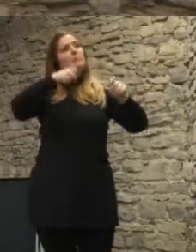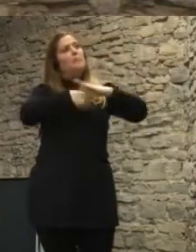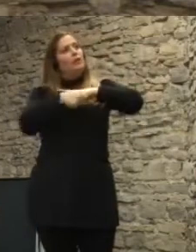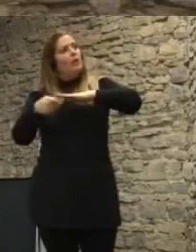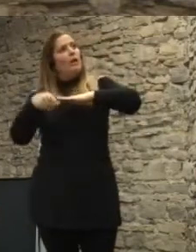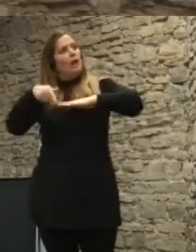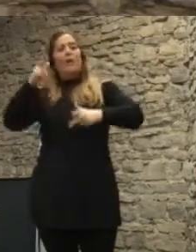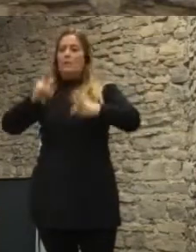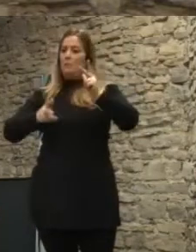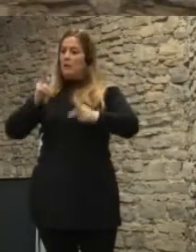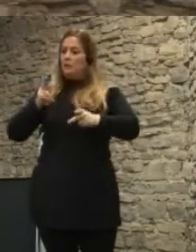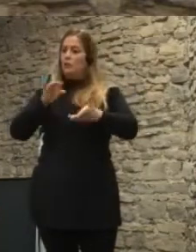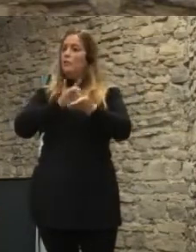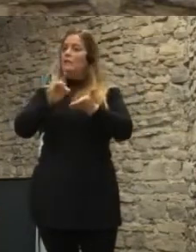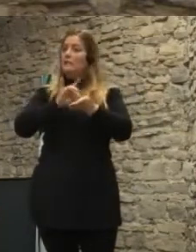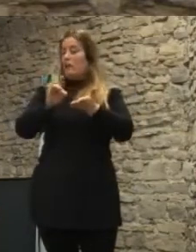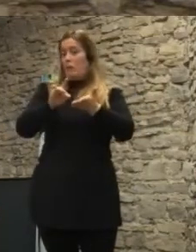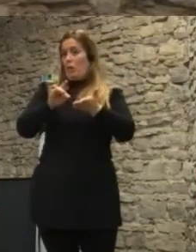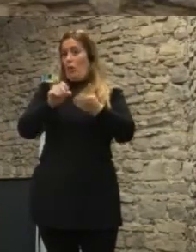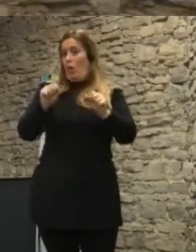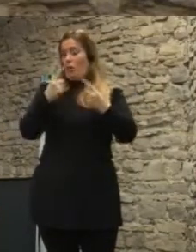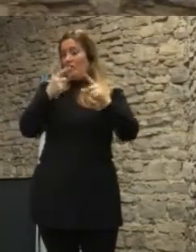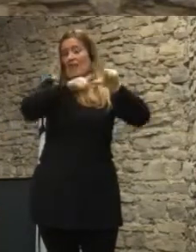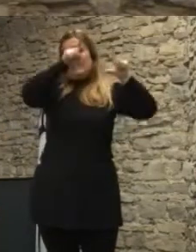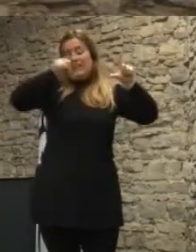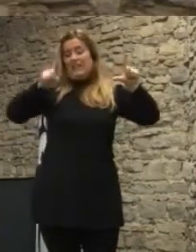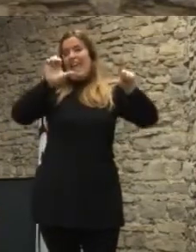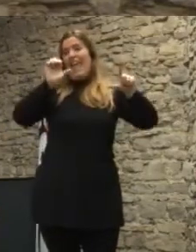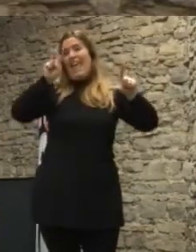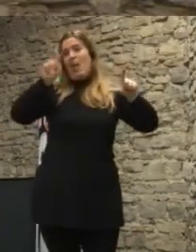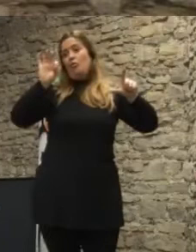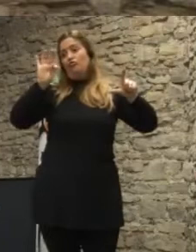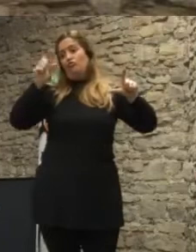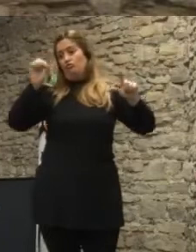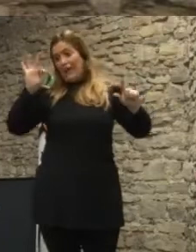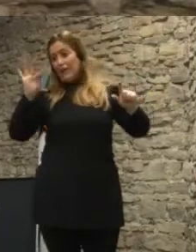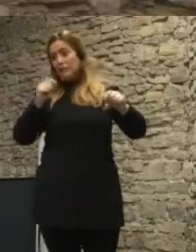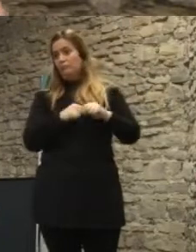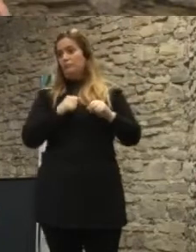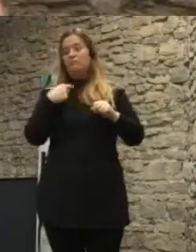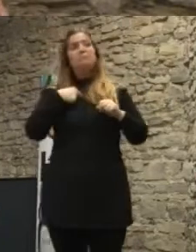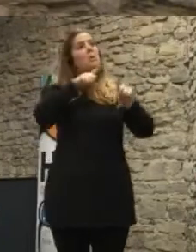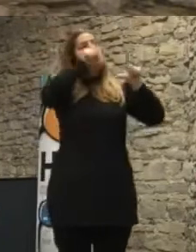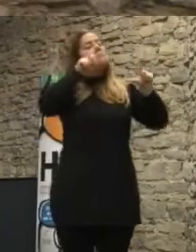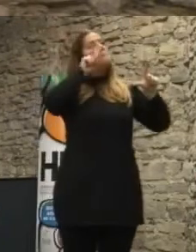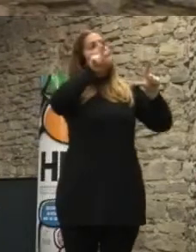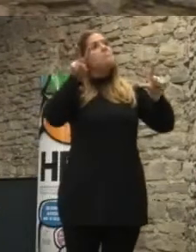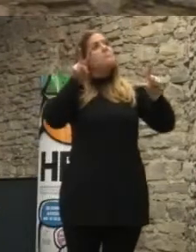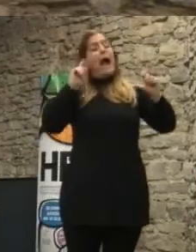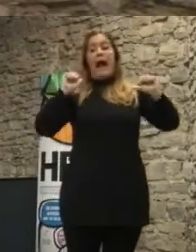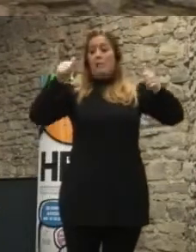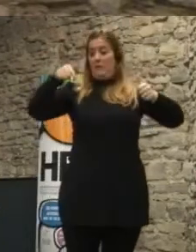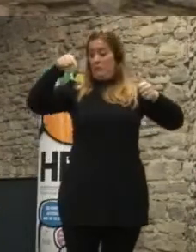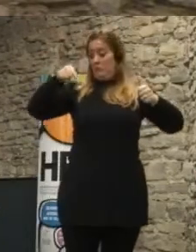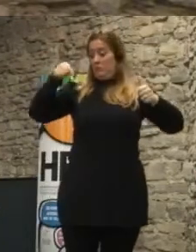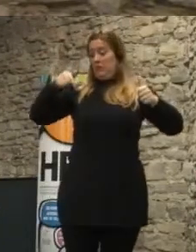del País Vasco, del Servicio Oficial de Estadística, Eustat. A principios de esta década, en